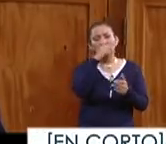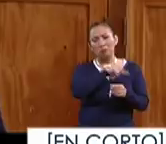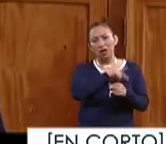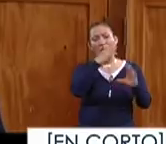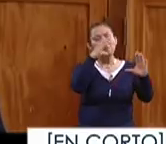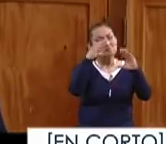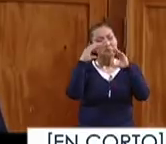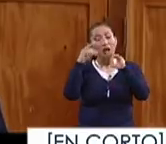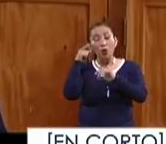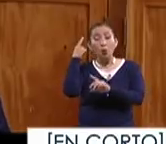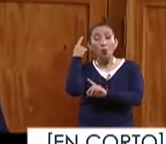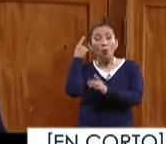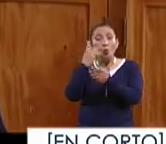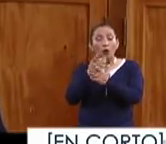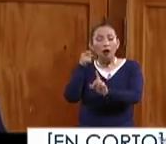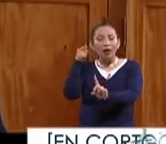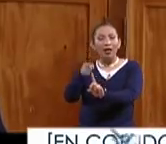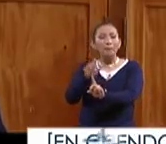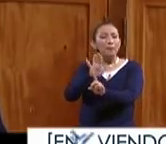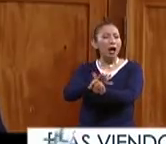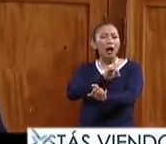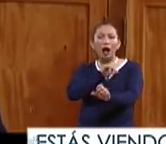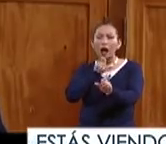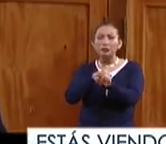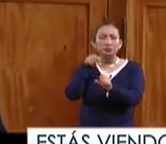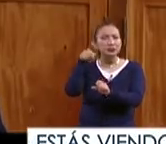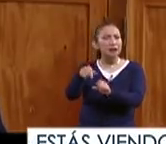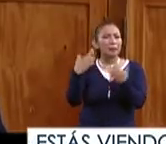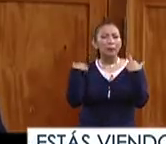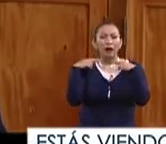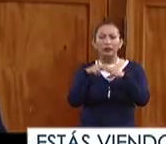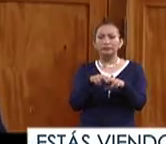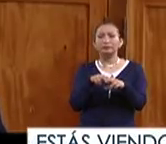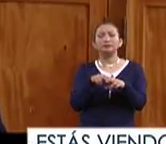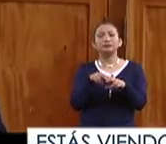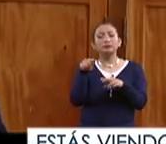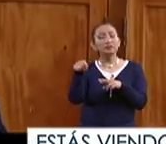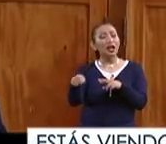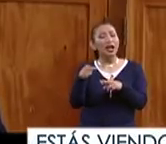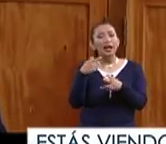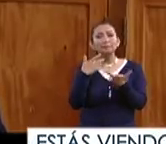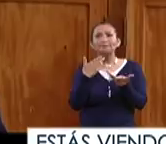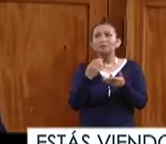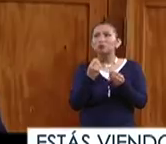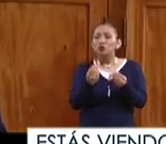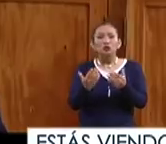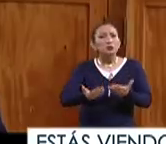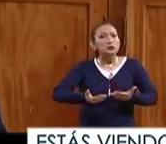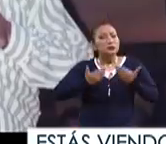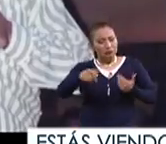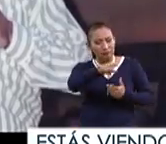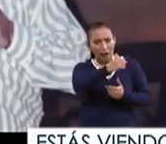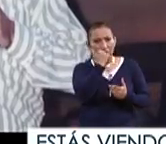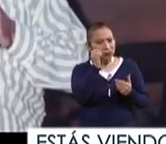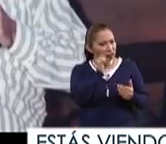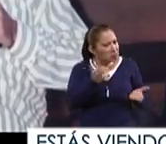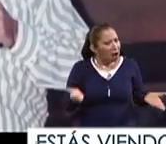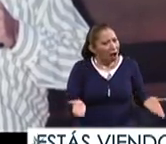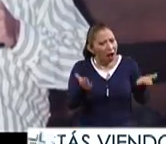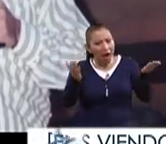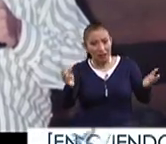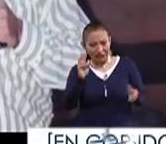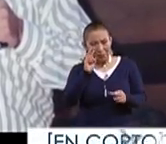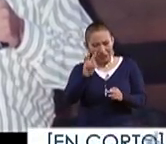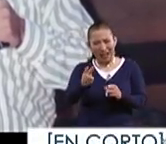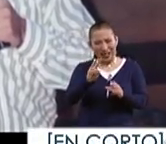pero particularmente a él. Era un gran motivador de nosotros. Si alguien